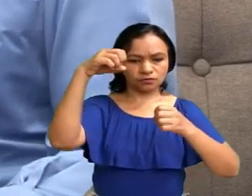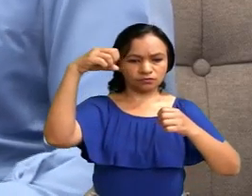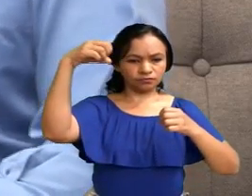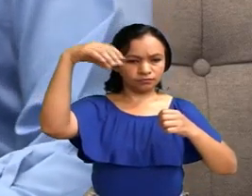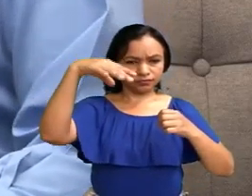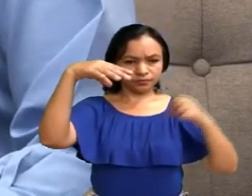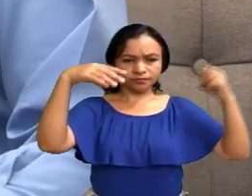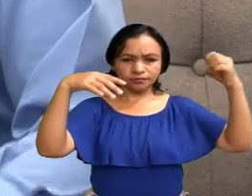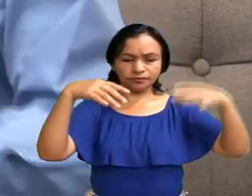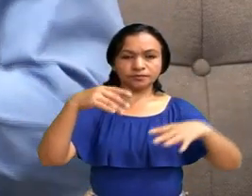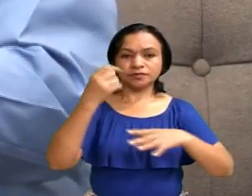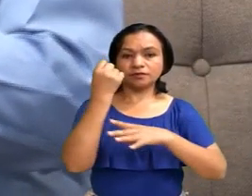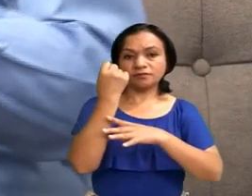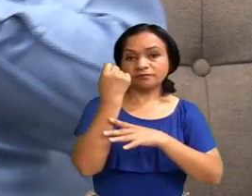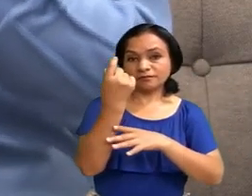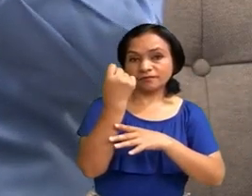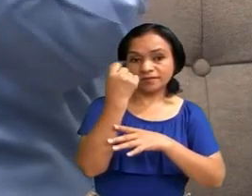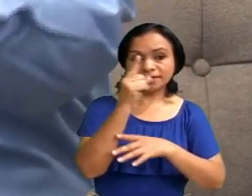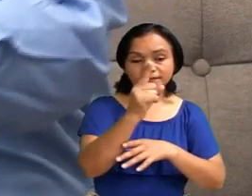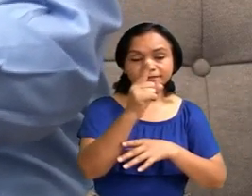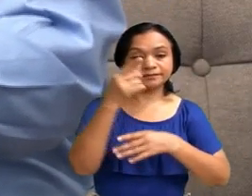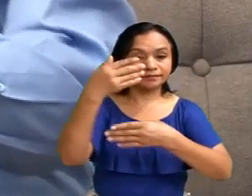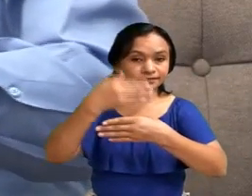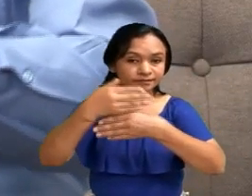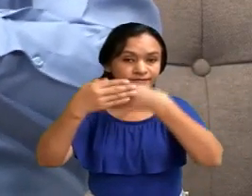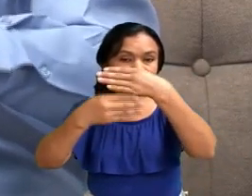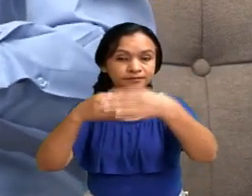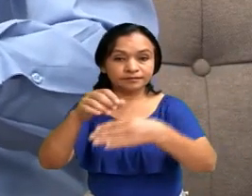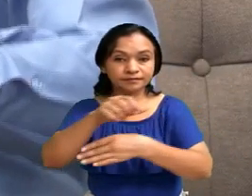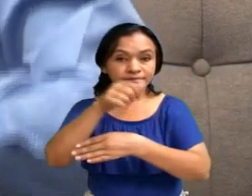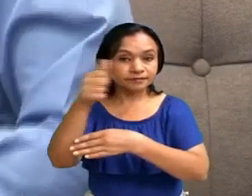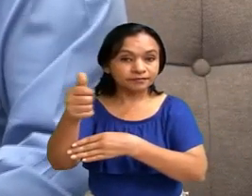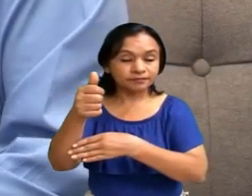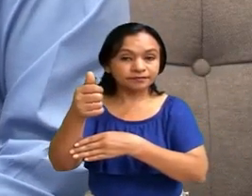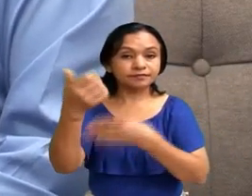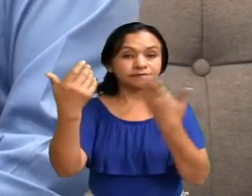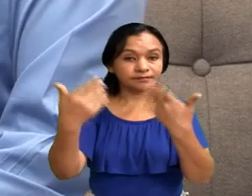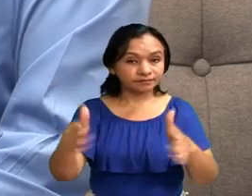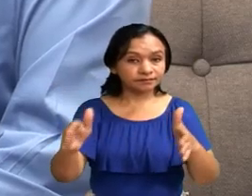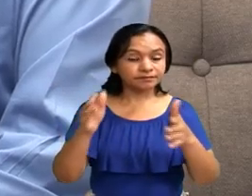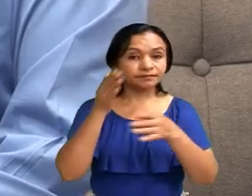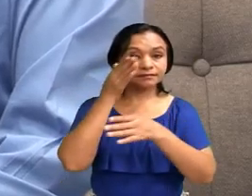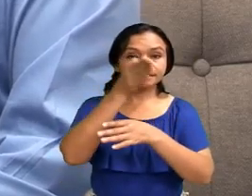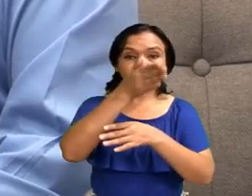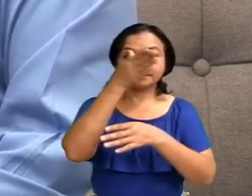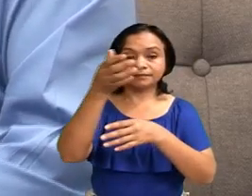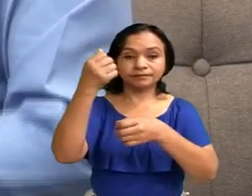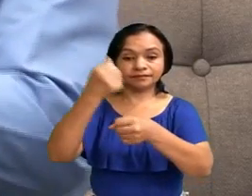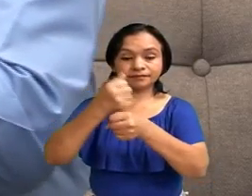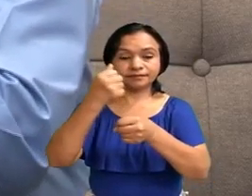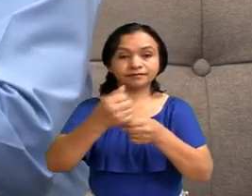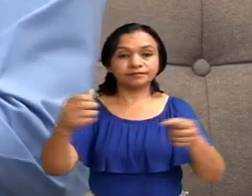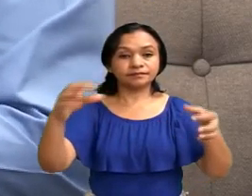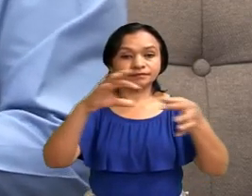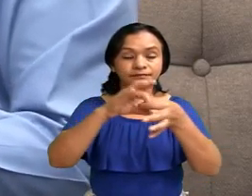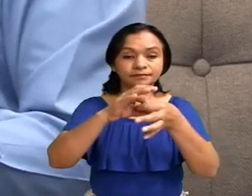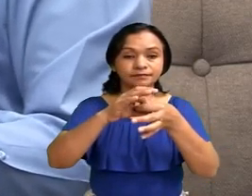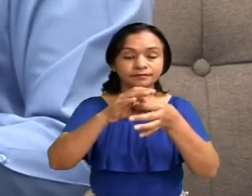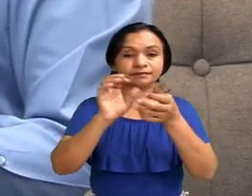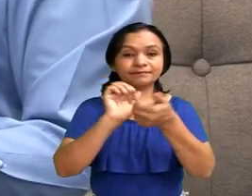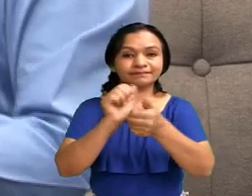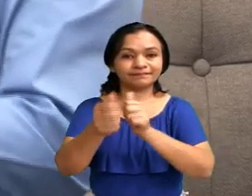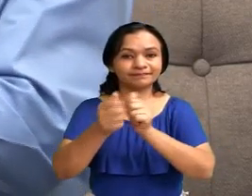decir, tal vez falta uno y están en obras, pero después viene la gestión y ahí trabajamos de la mano el Instituto de